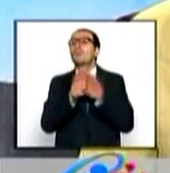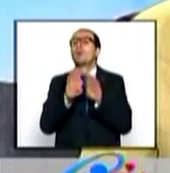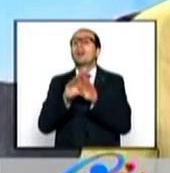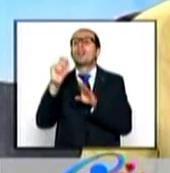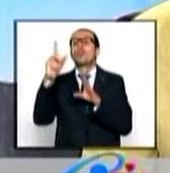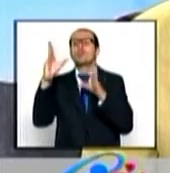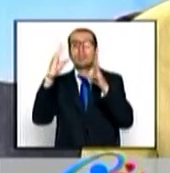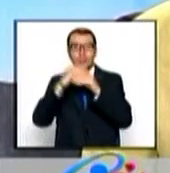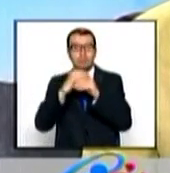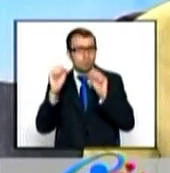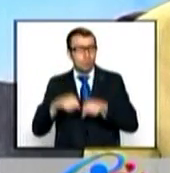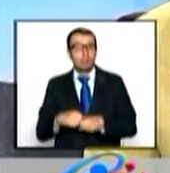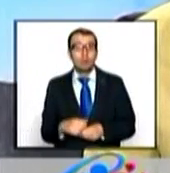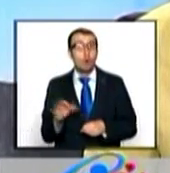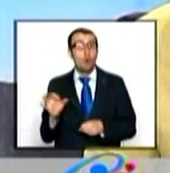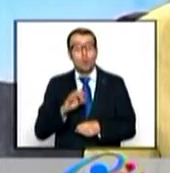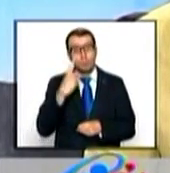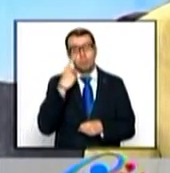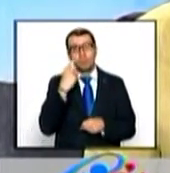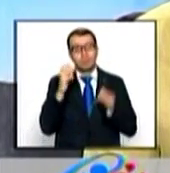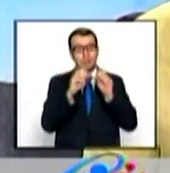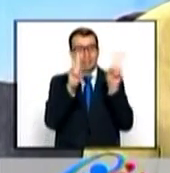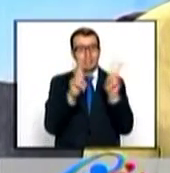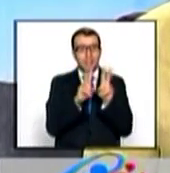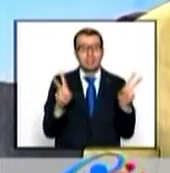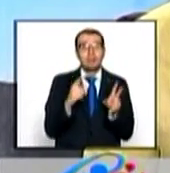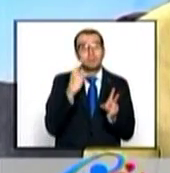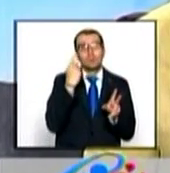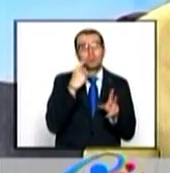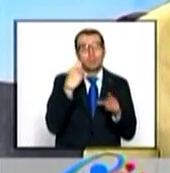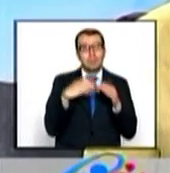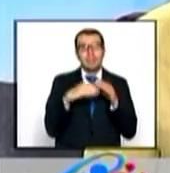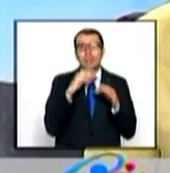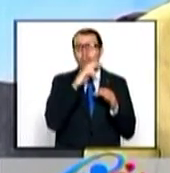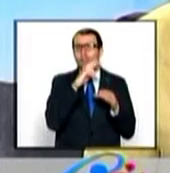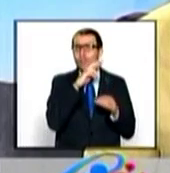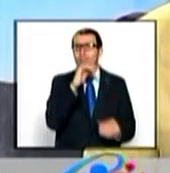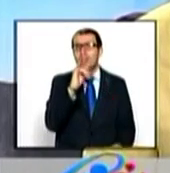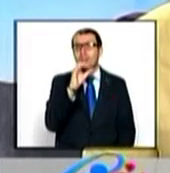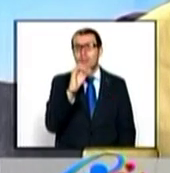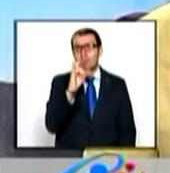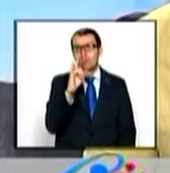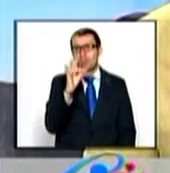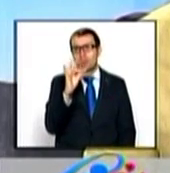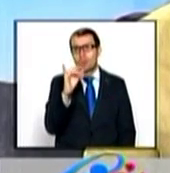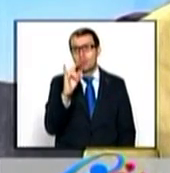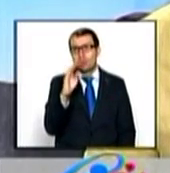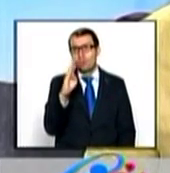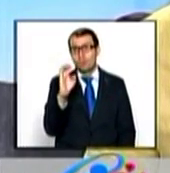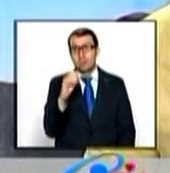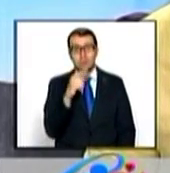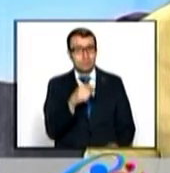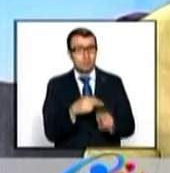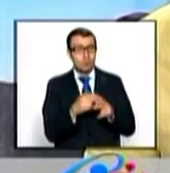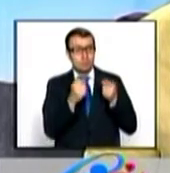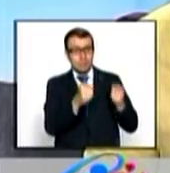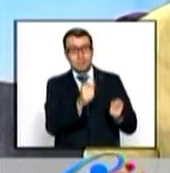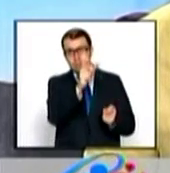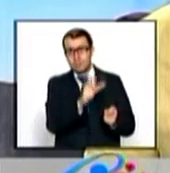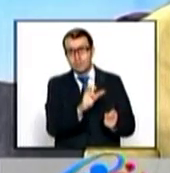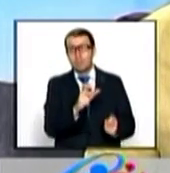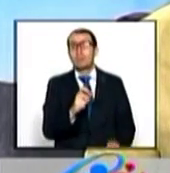si no, revisen en YouTube Jorge Enrique Rojas Quiseno, que allí también en YouTube están grabados una gran cantidad de programas para que ustedes